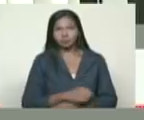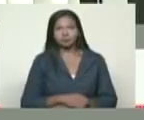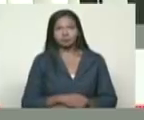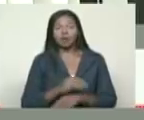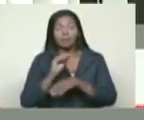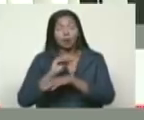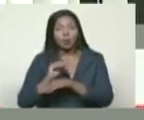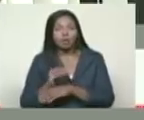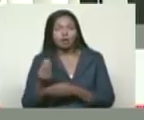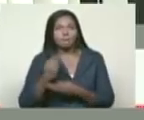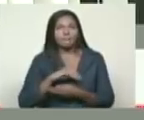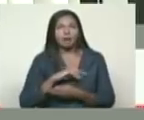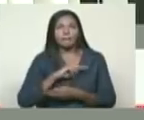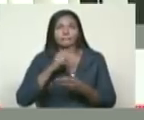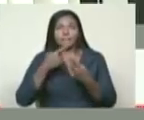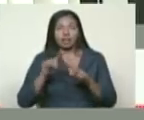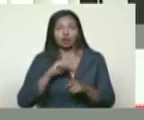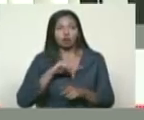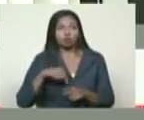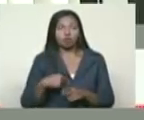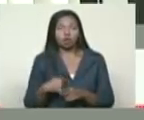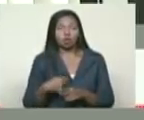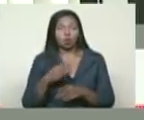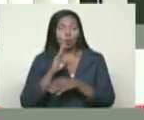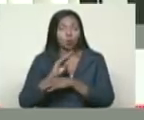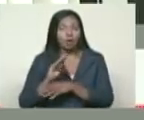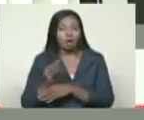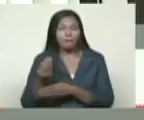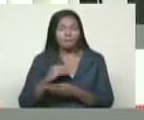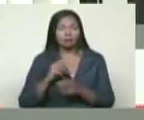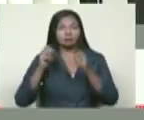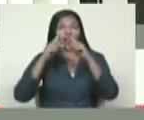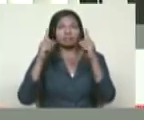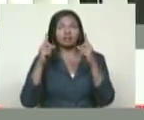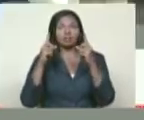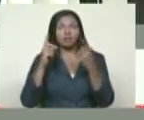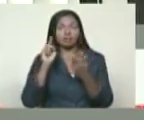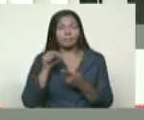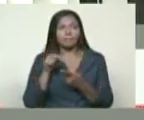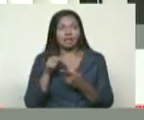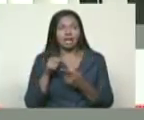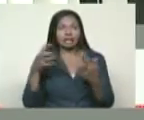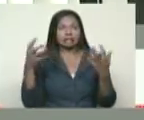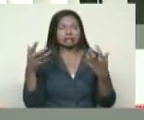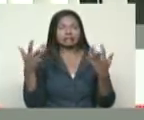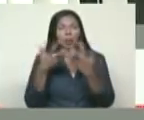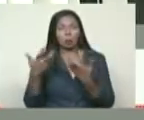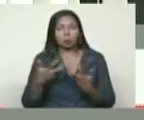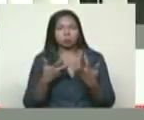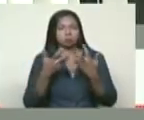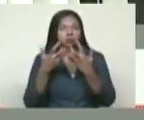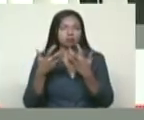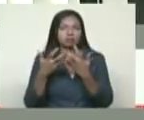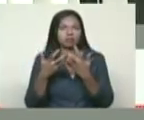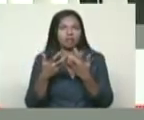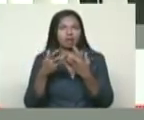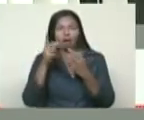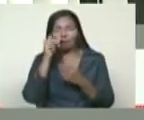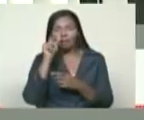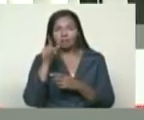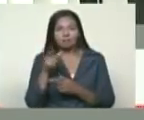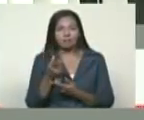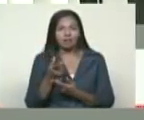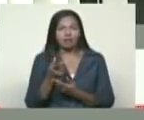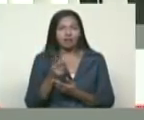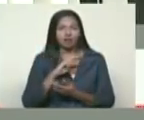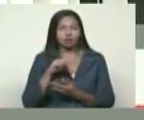resguardarnos, pero nosotros vamos en ofensiva. Nosotros sorprendemos con la guerra irregular, con la guerrilla en todos los ámbitos.